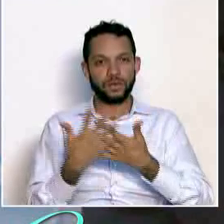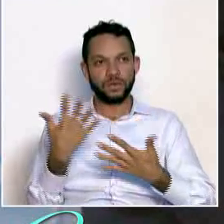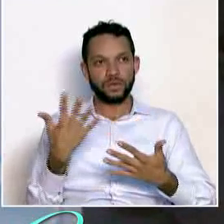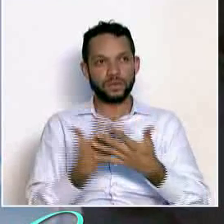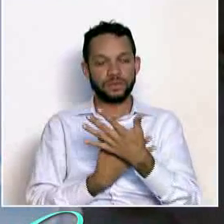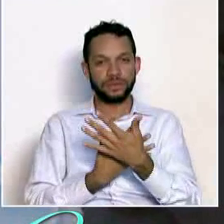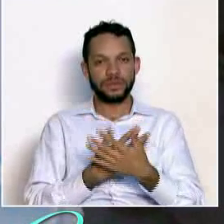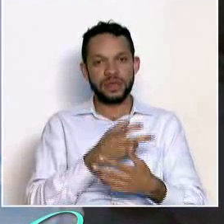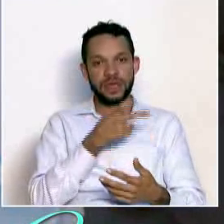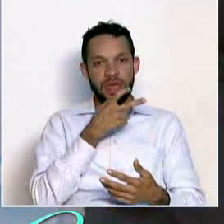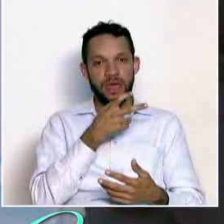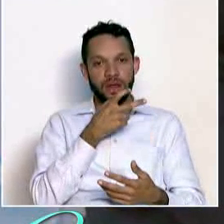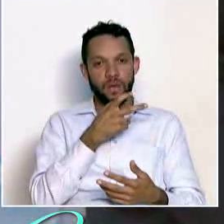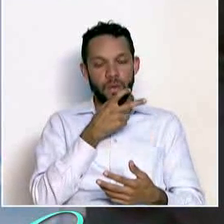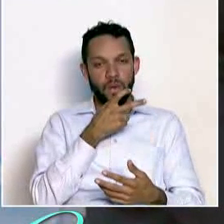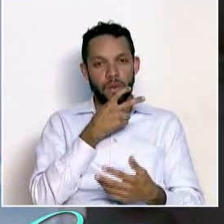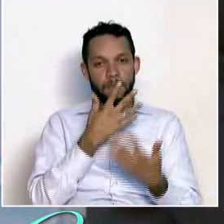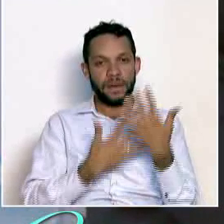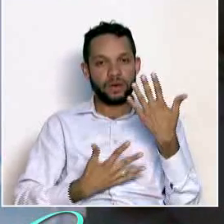con hielo.